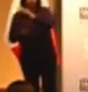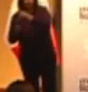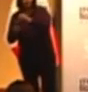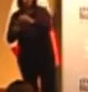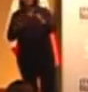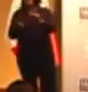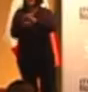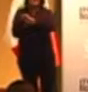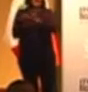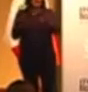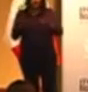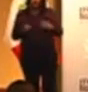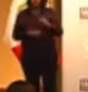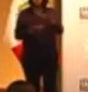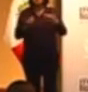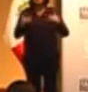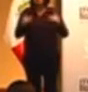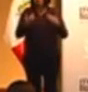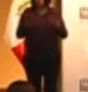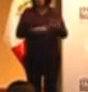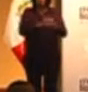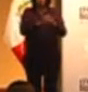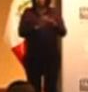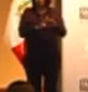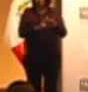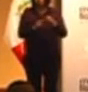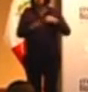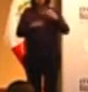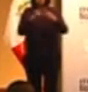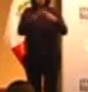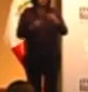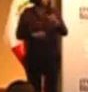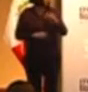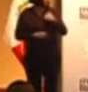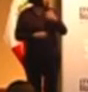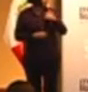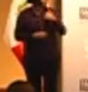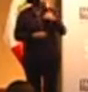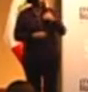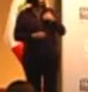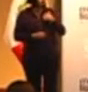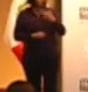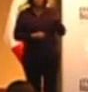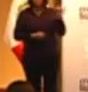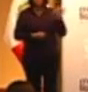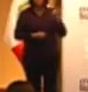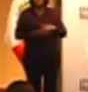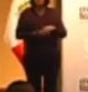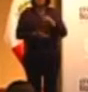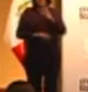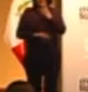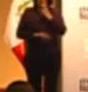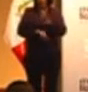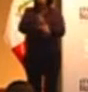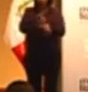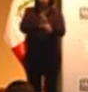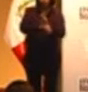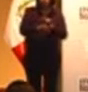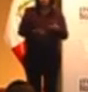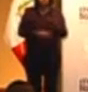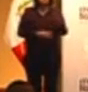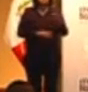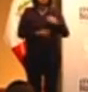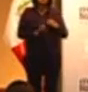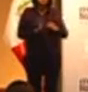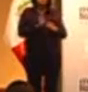manera gratuita y pueden tener el app. Quiero contarles que yo estaba en Quito y mostré el aplicativo